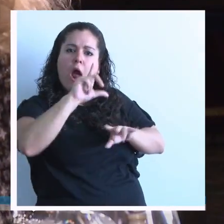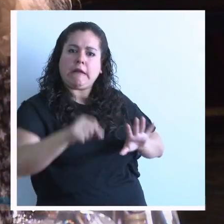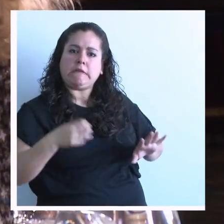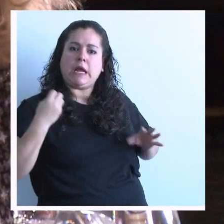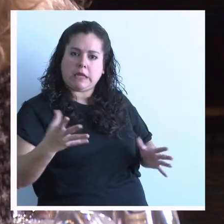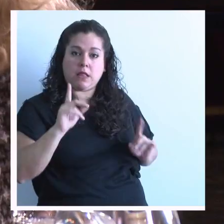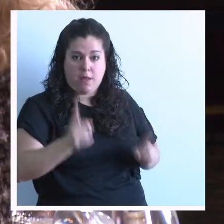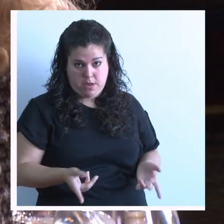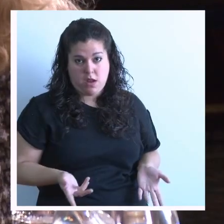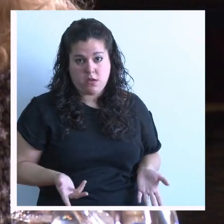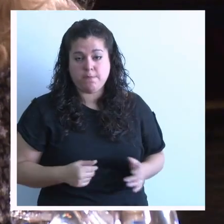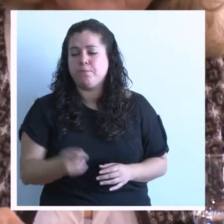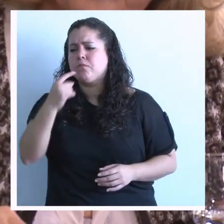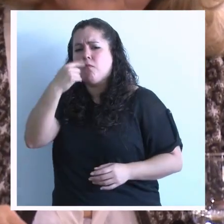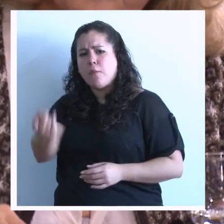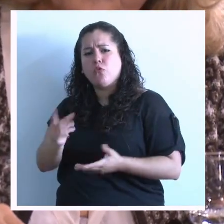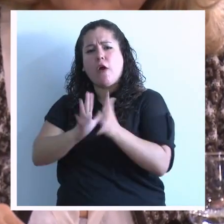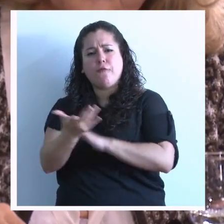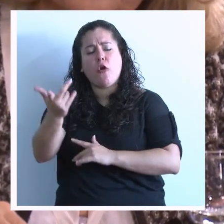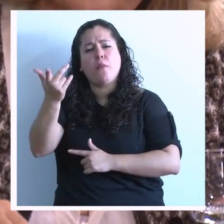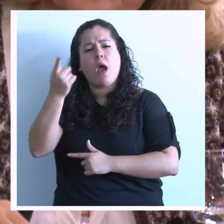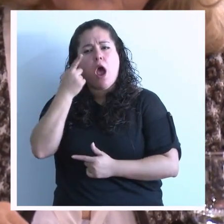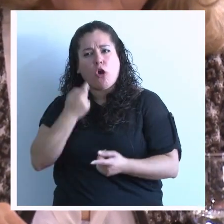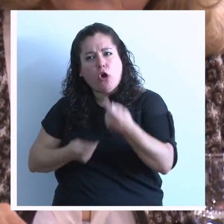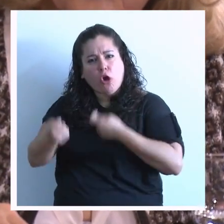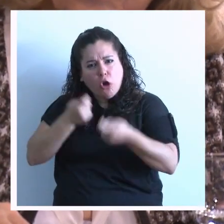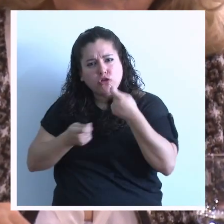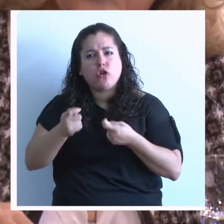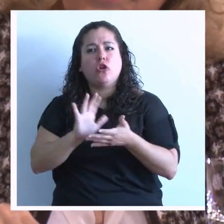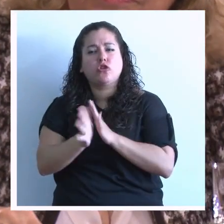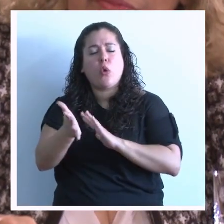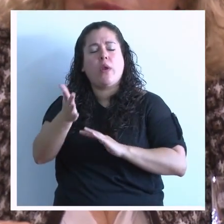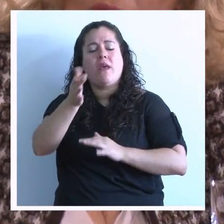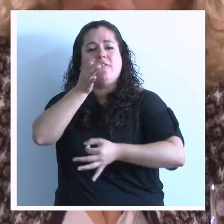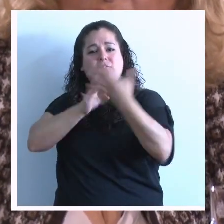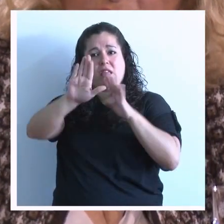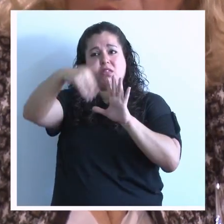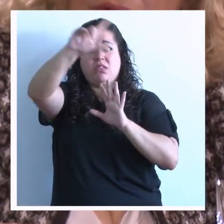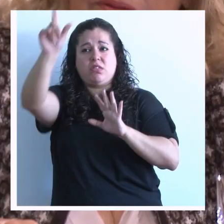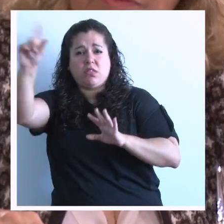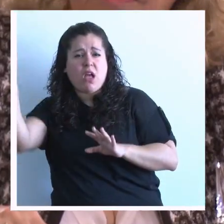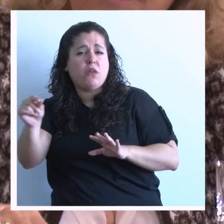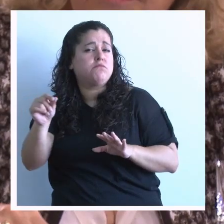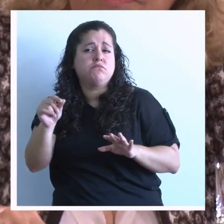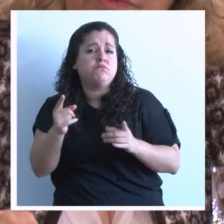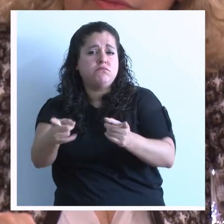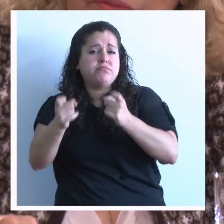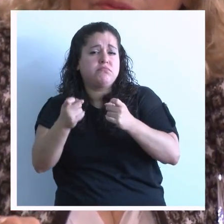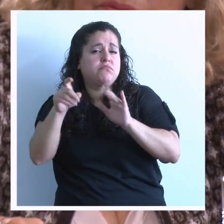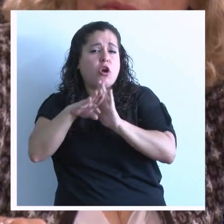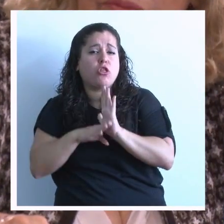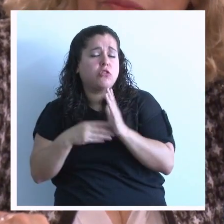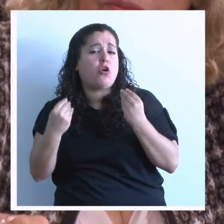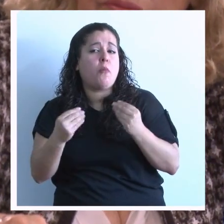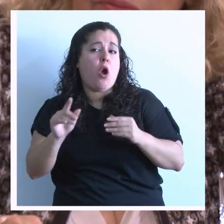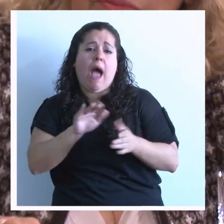intereses inmediatos. Y en cuanto a la capacidad regulatoria del mercado interno y también de la exportación, ¿cuáles serían las principales